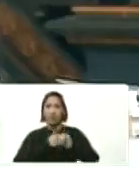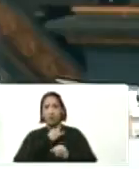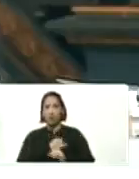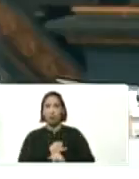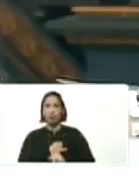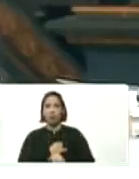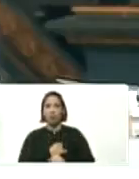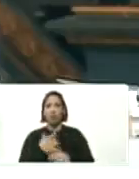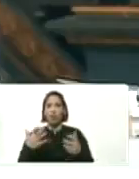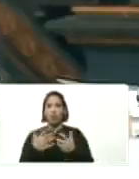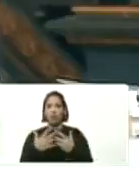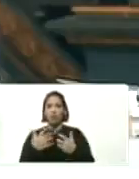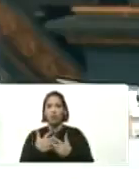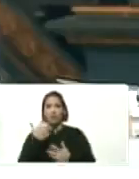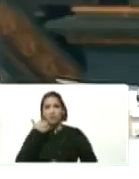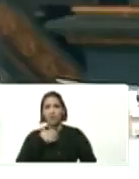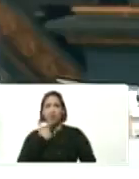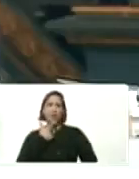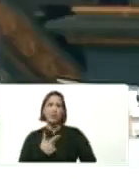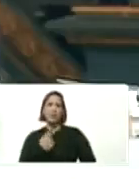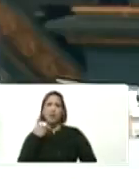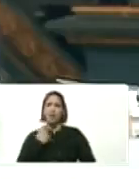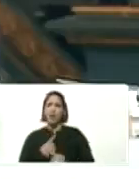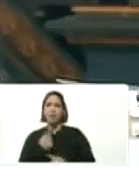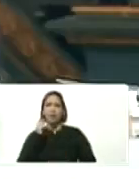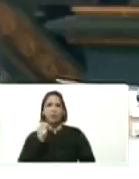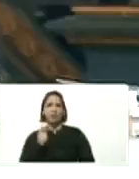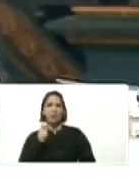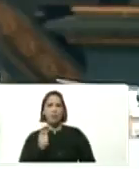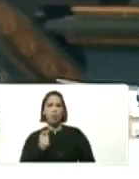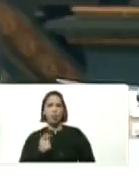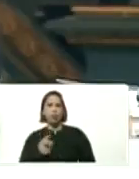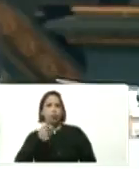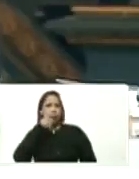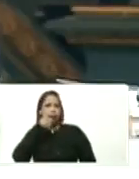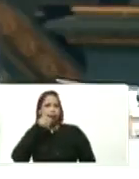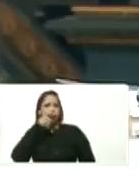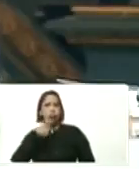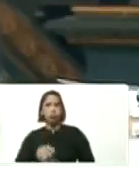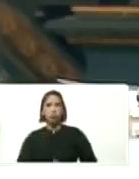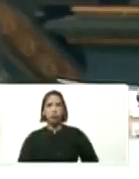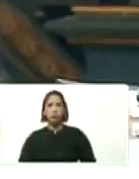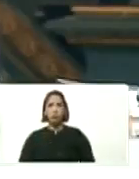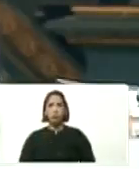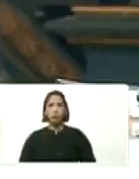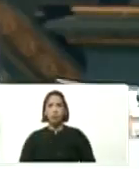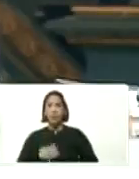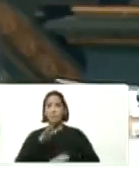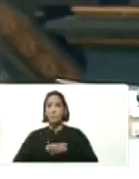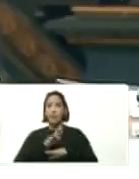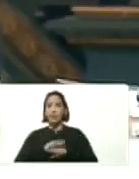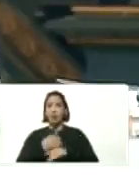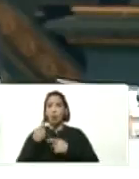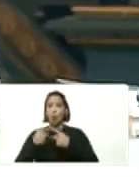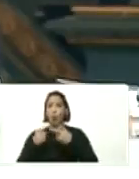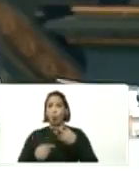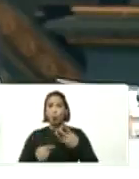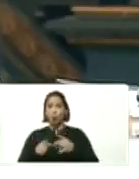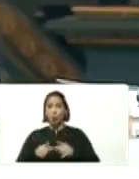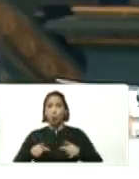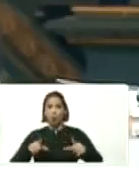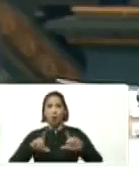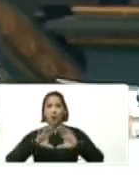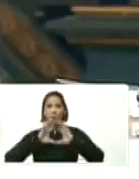posguerra fría, considera que debe hacer algún tipo de tutelaje a lo que sucede en otras partes